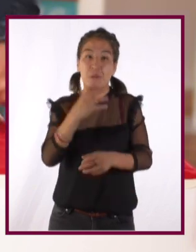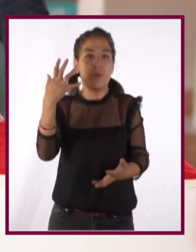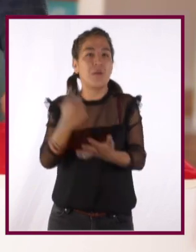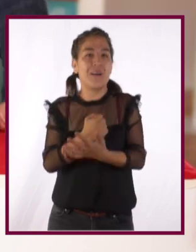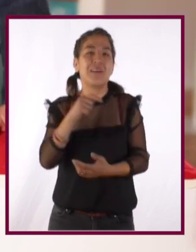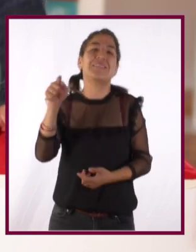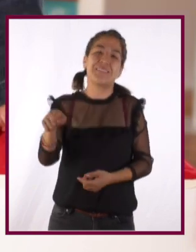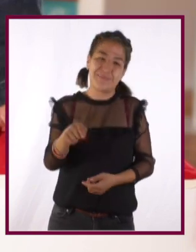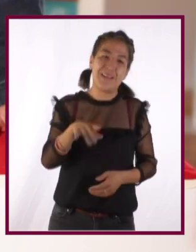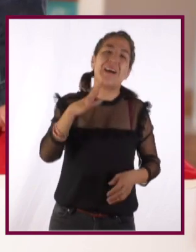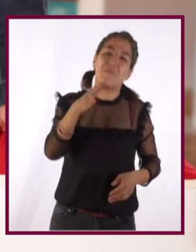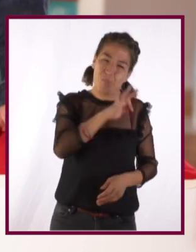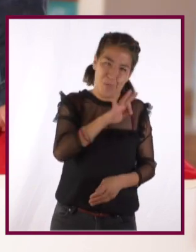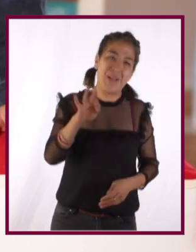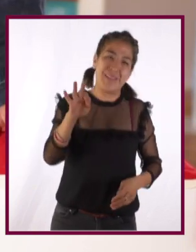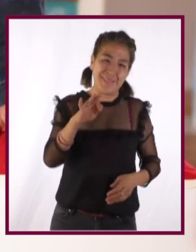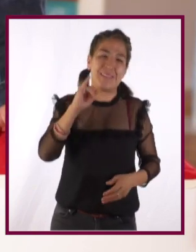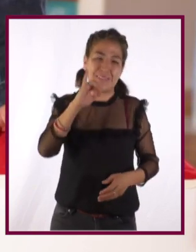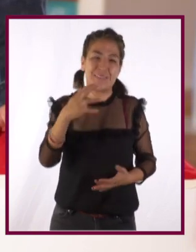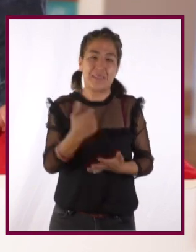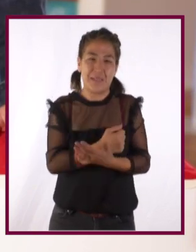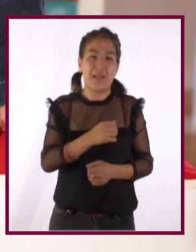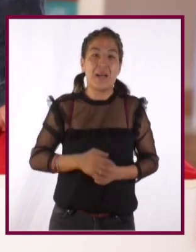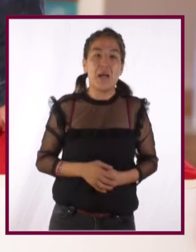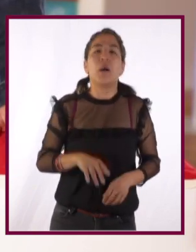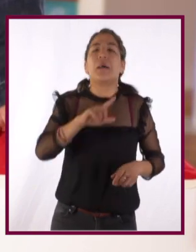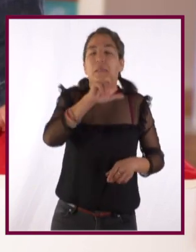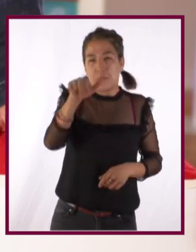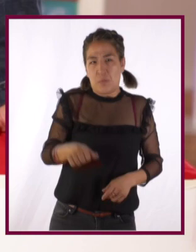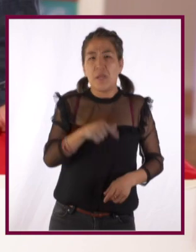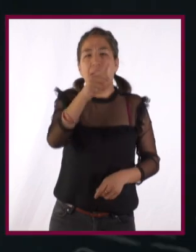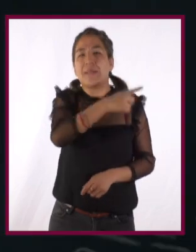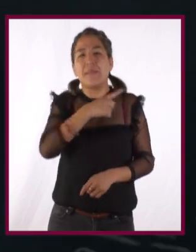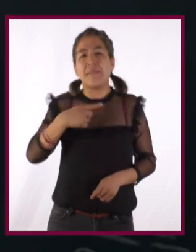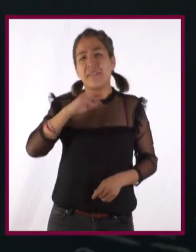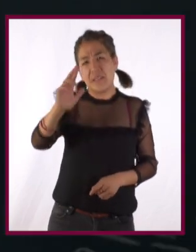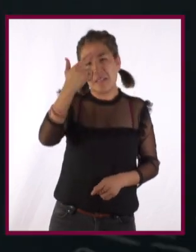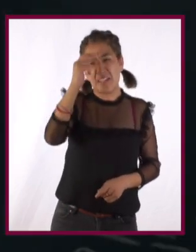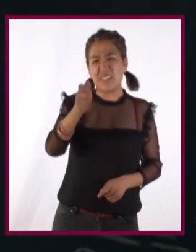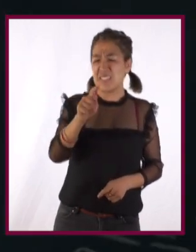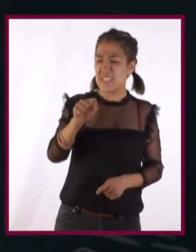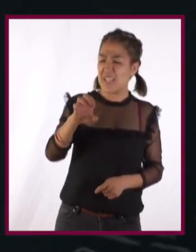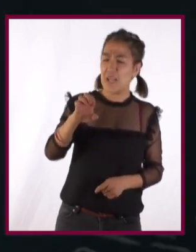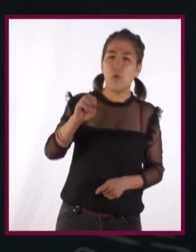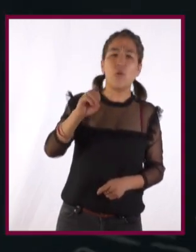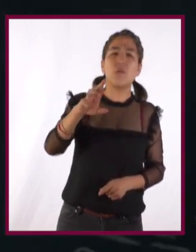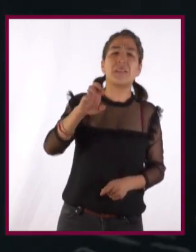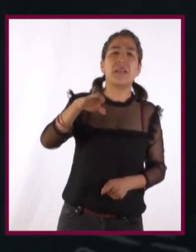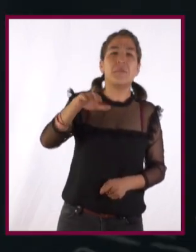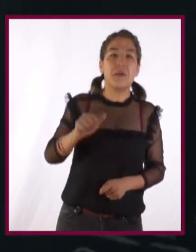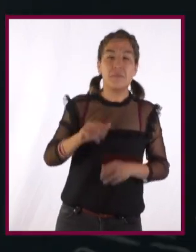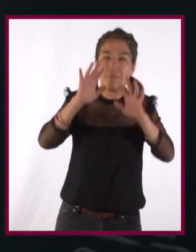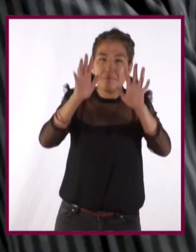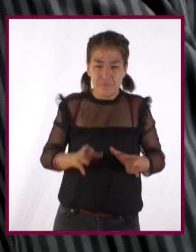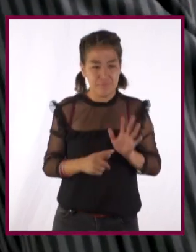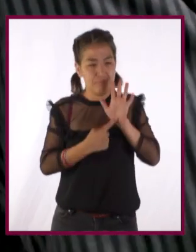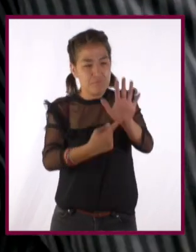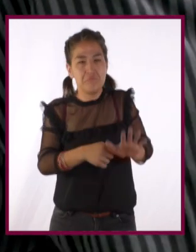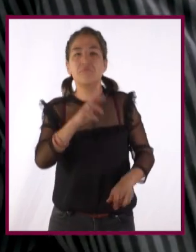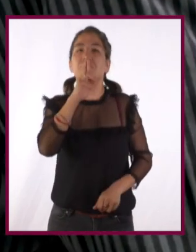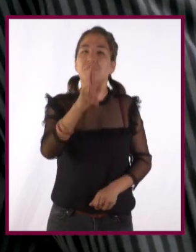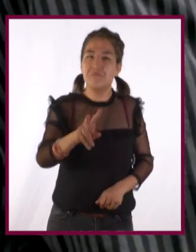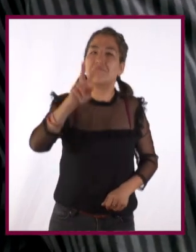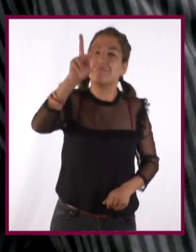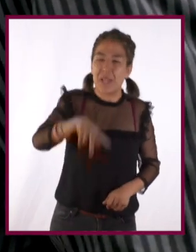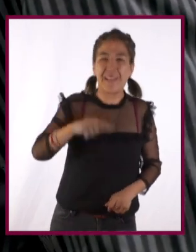el segundo ganador es quien tiene las de ganar. Antes de continuar, debemos recordar que un teorema es un resultado que ha probado